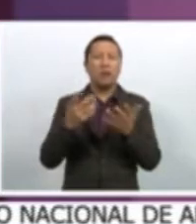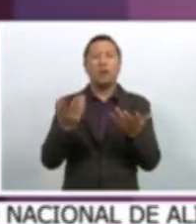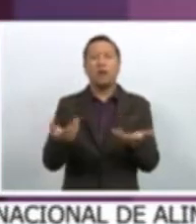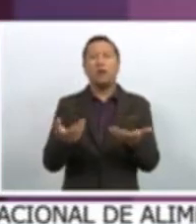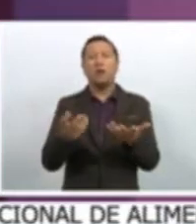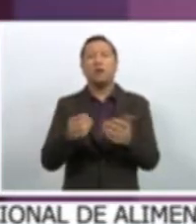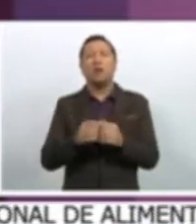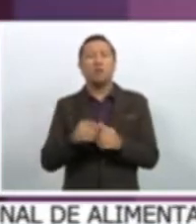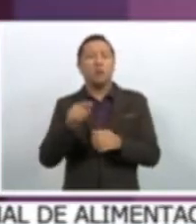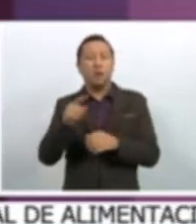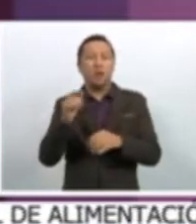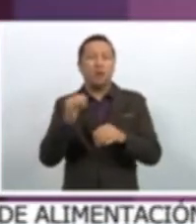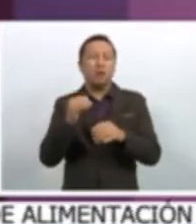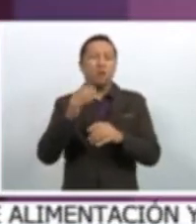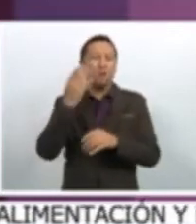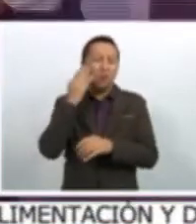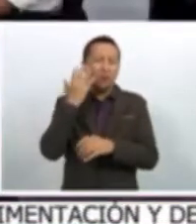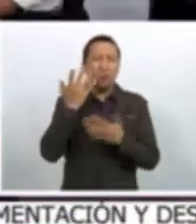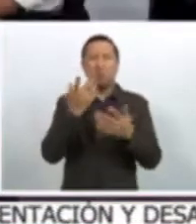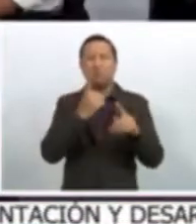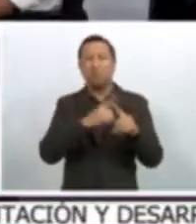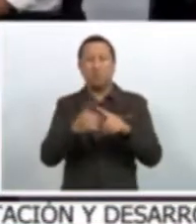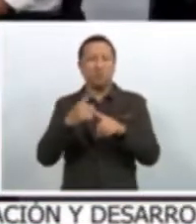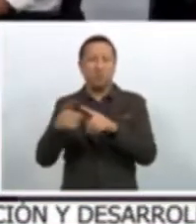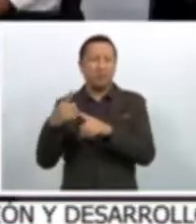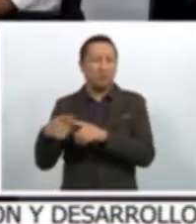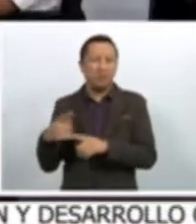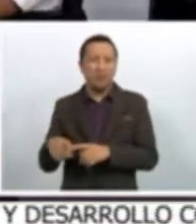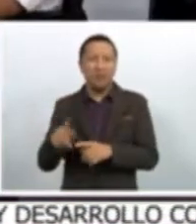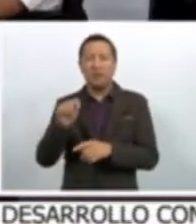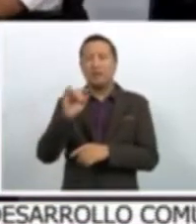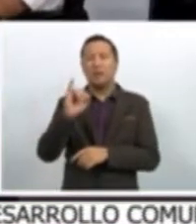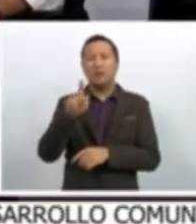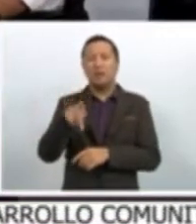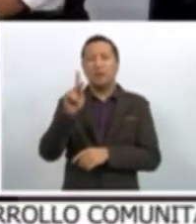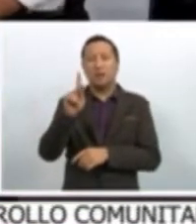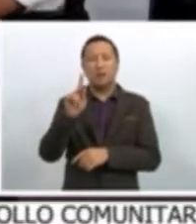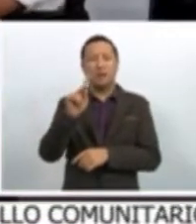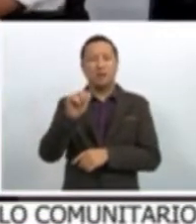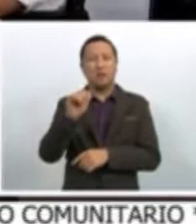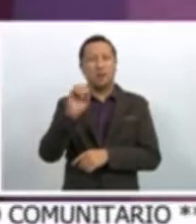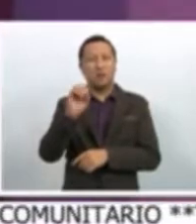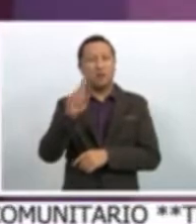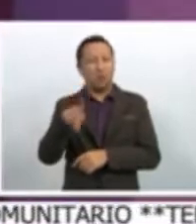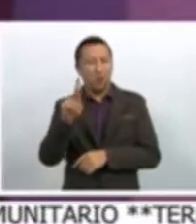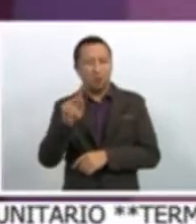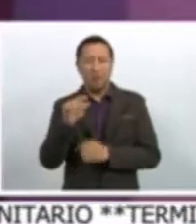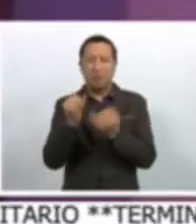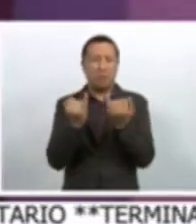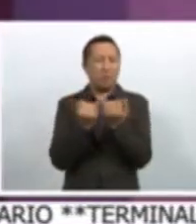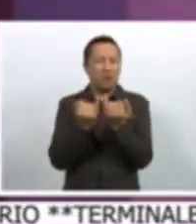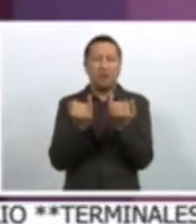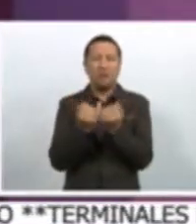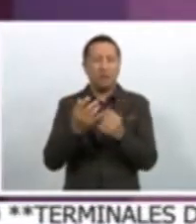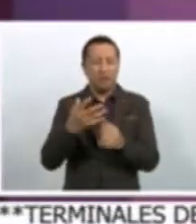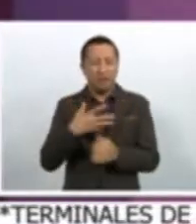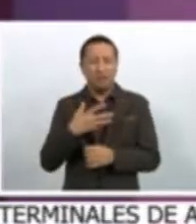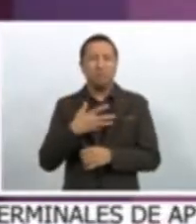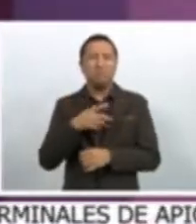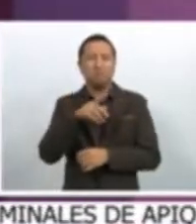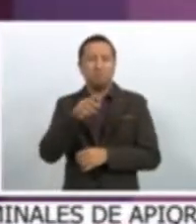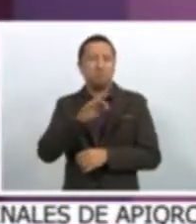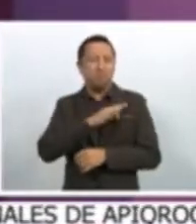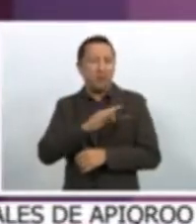becarios. Yo o sea, les digo que sí. Ya están. No hay forma de no hay forma estar de no estar contacto, al tanto de todo lo que se está haciendo, así que es una muy buena oportunidad ahorita para que